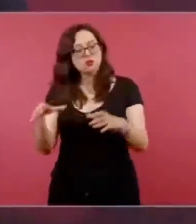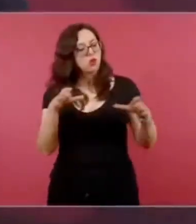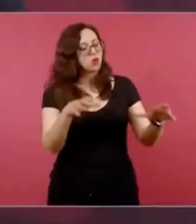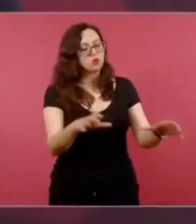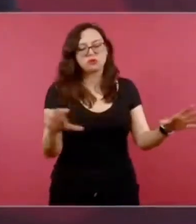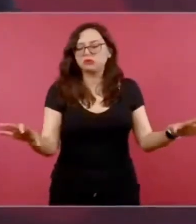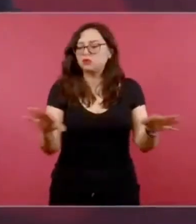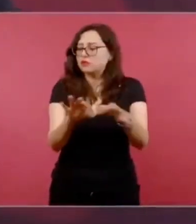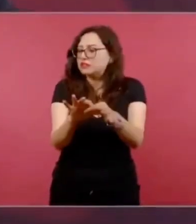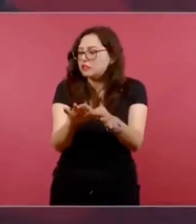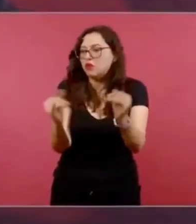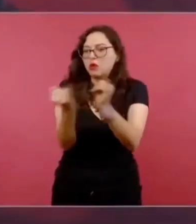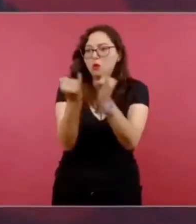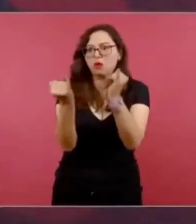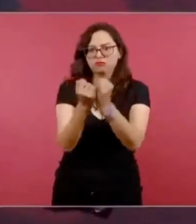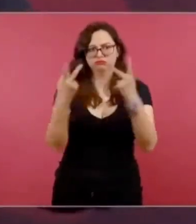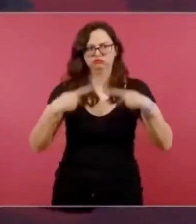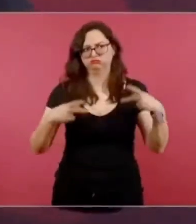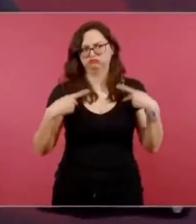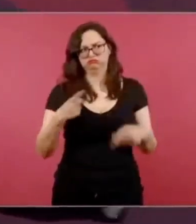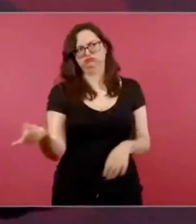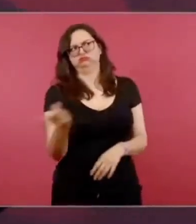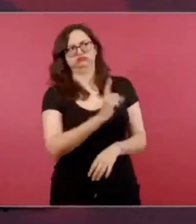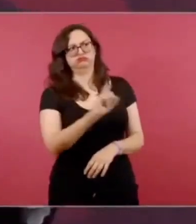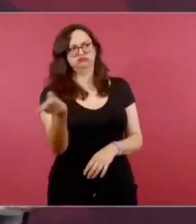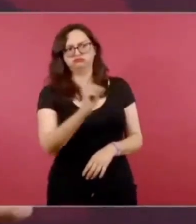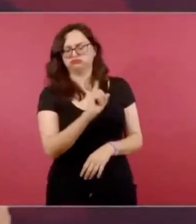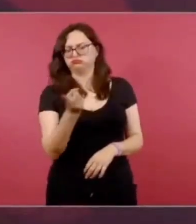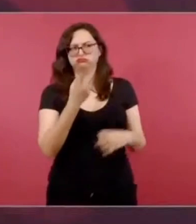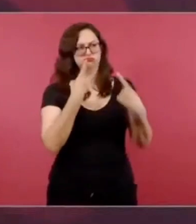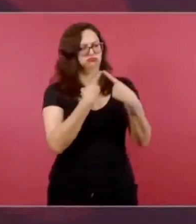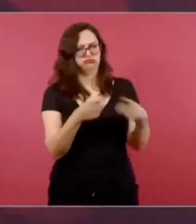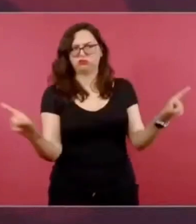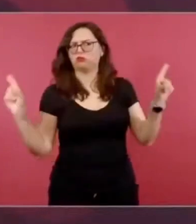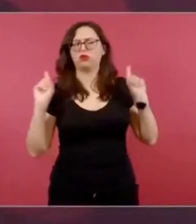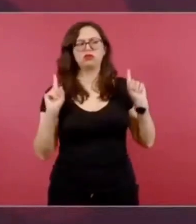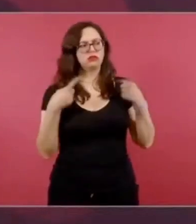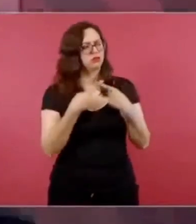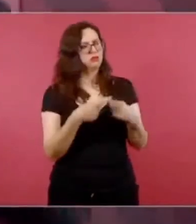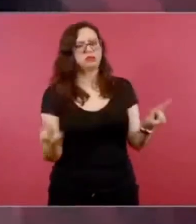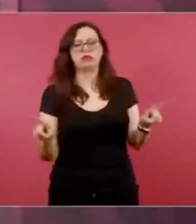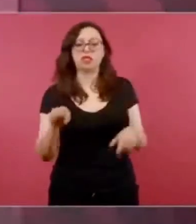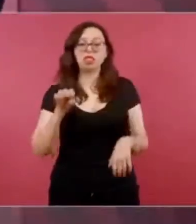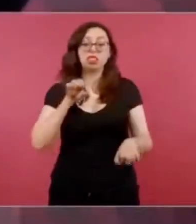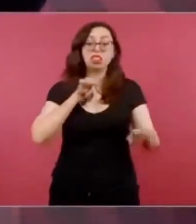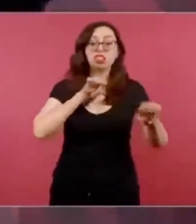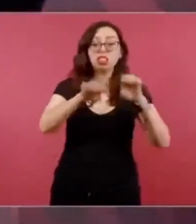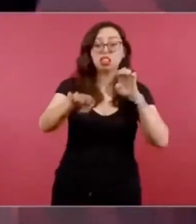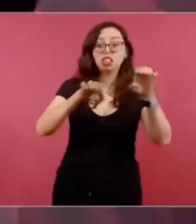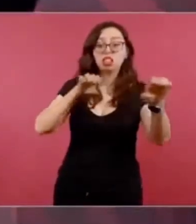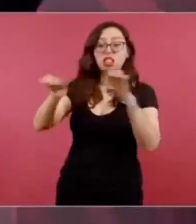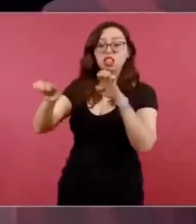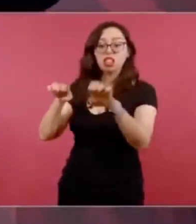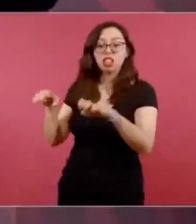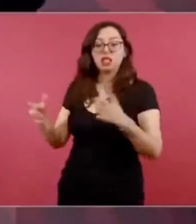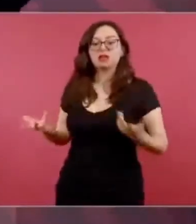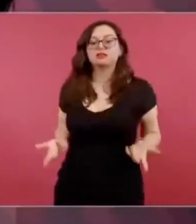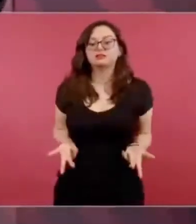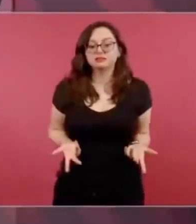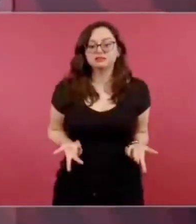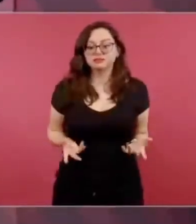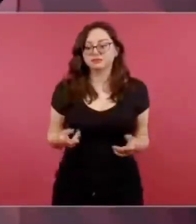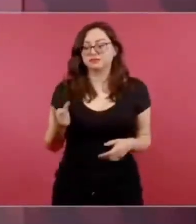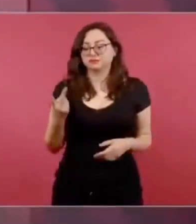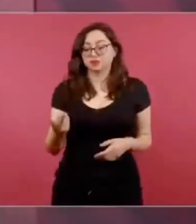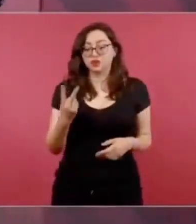Decían, no, y ponían a la gente, porque como controlaban todos los medios de información,